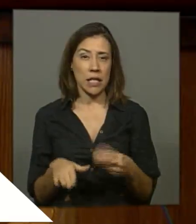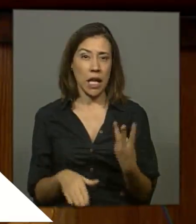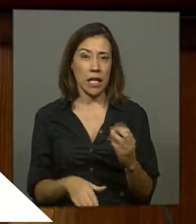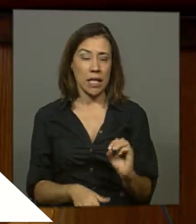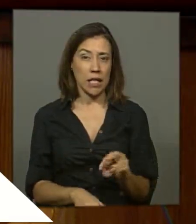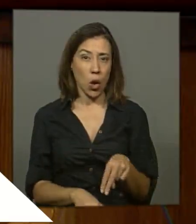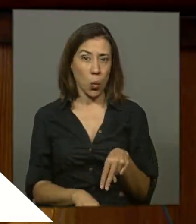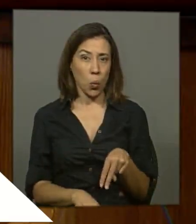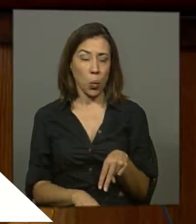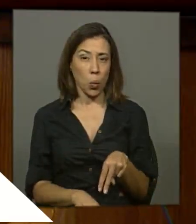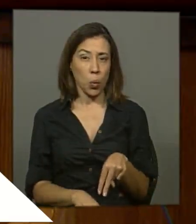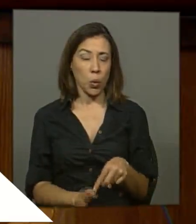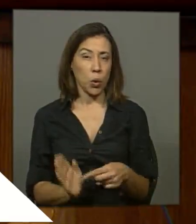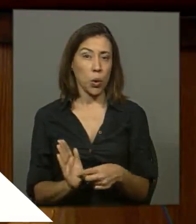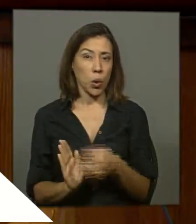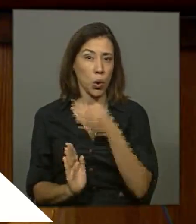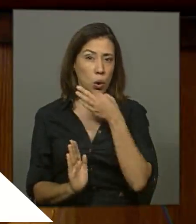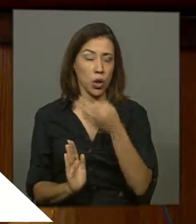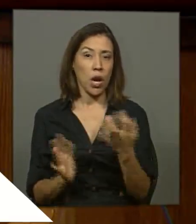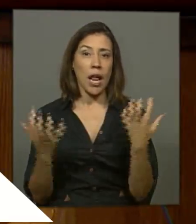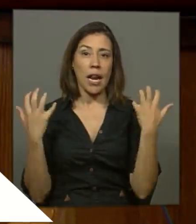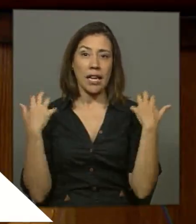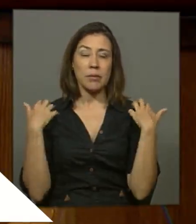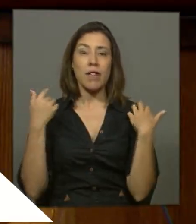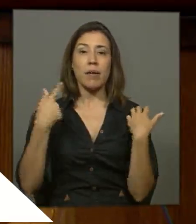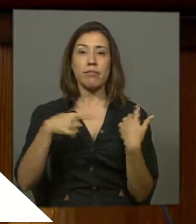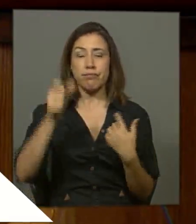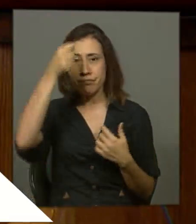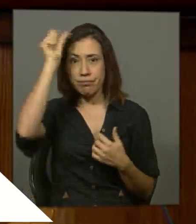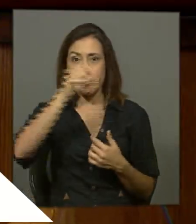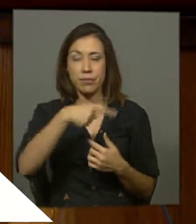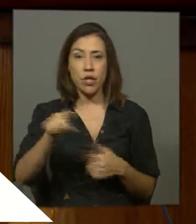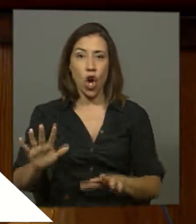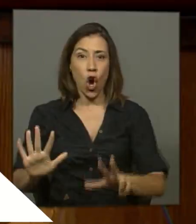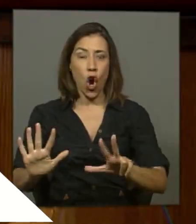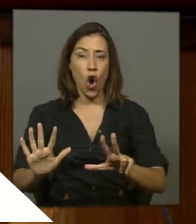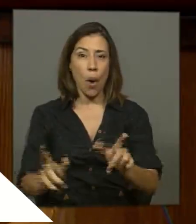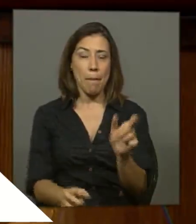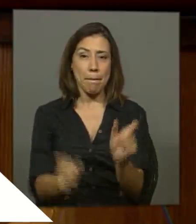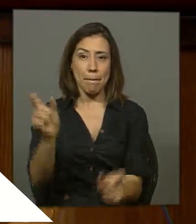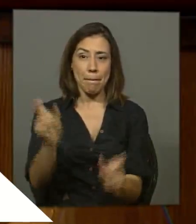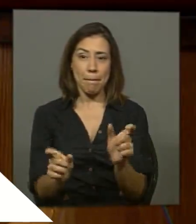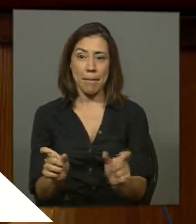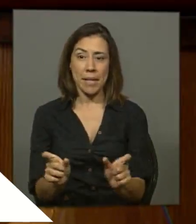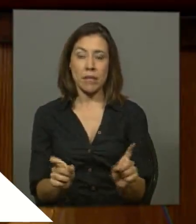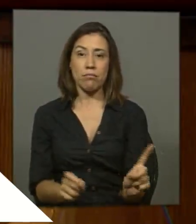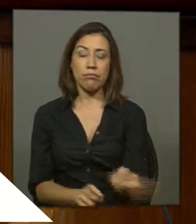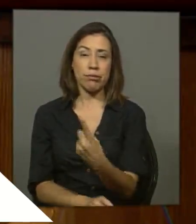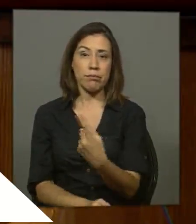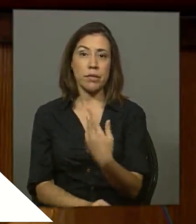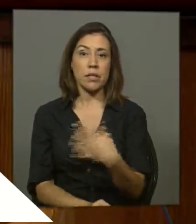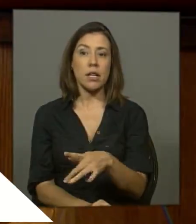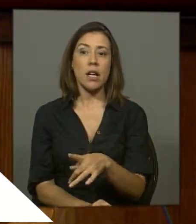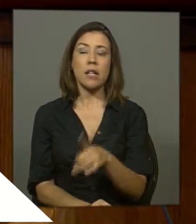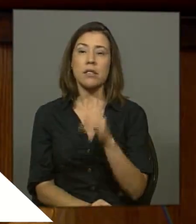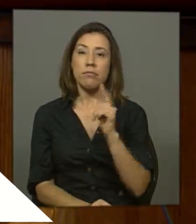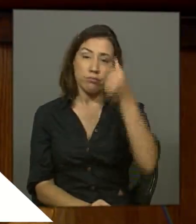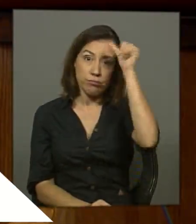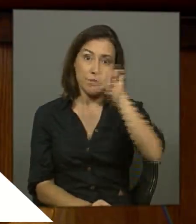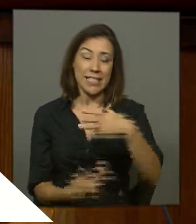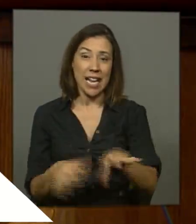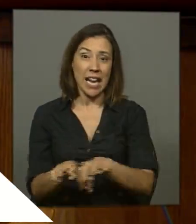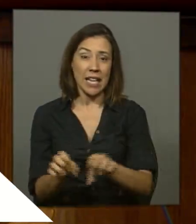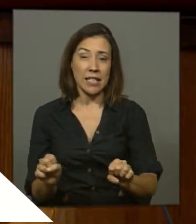30 de junio se determinó la responsabilidad penal de ocho personas que han sido condenadas manteniéndose respecto a las